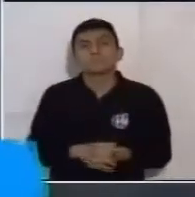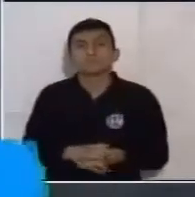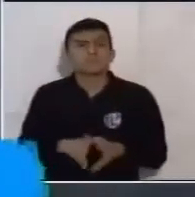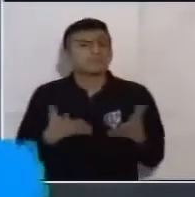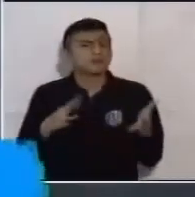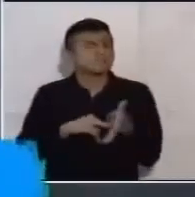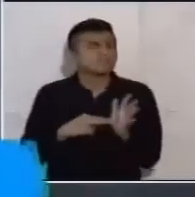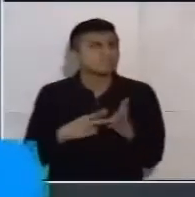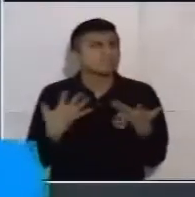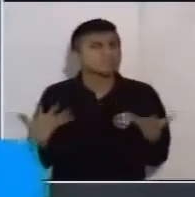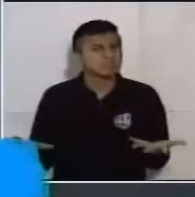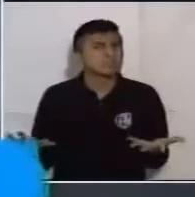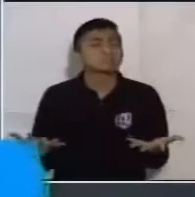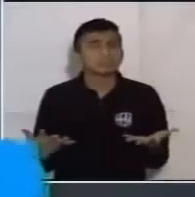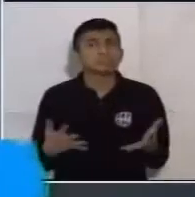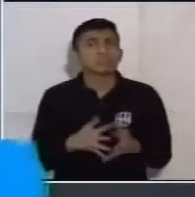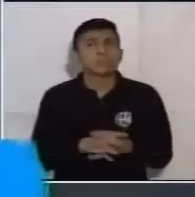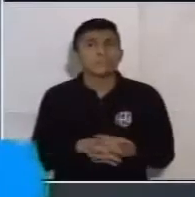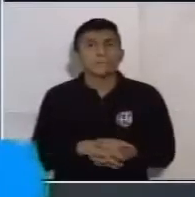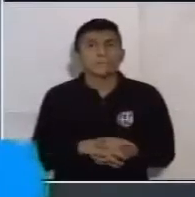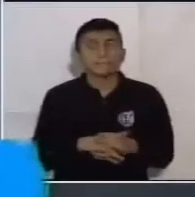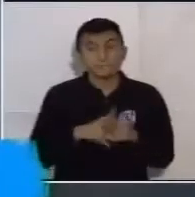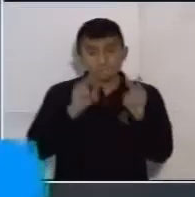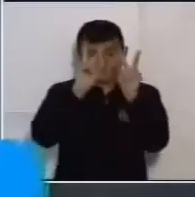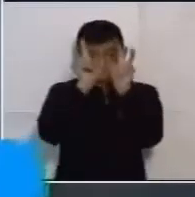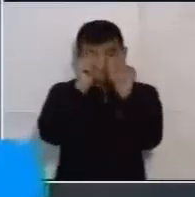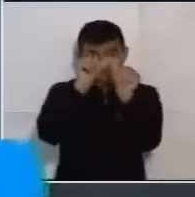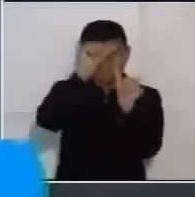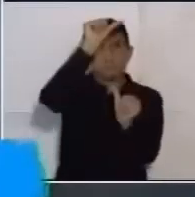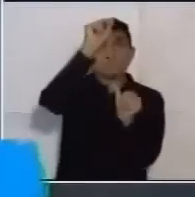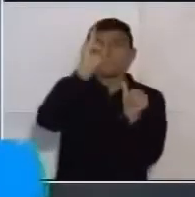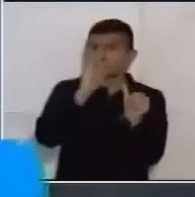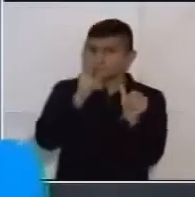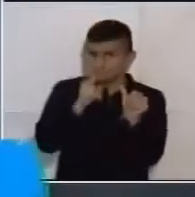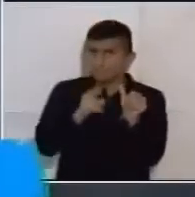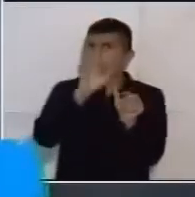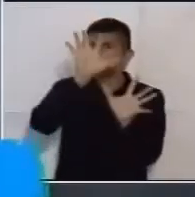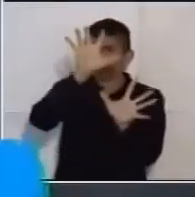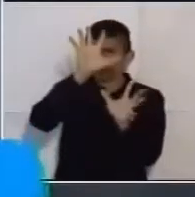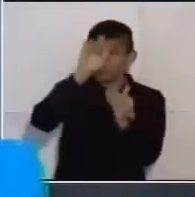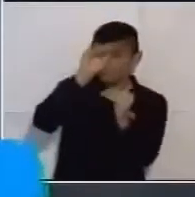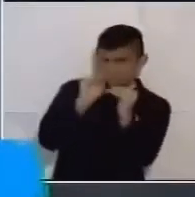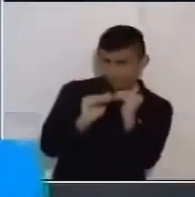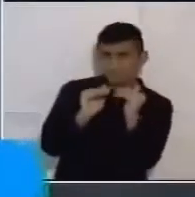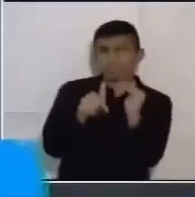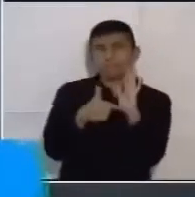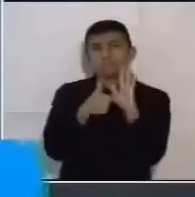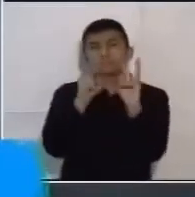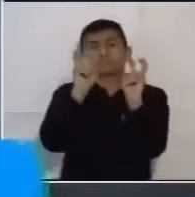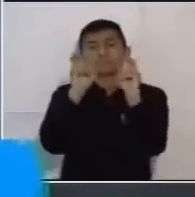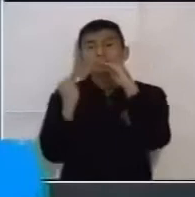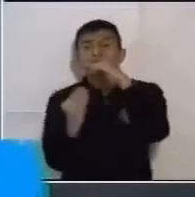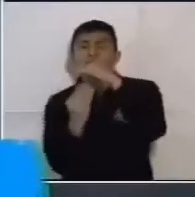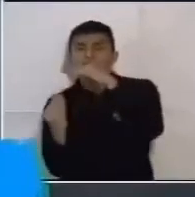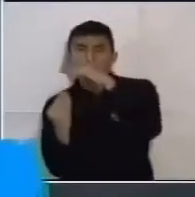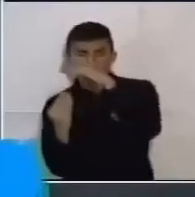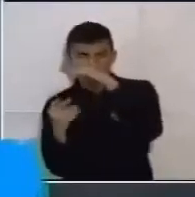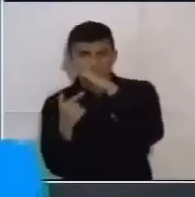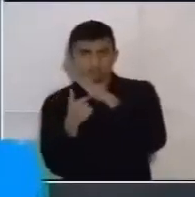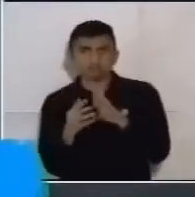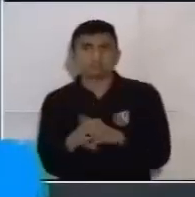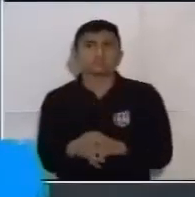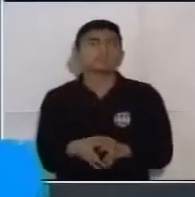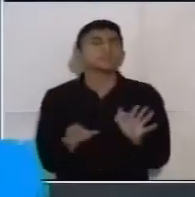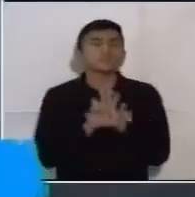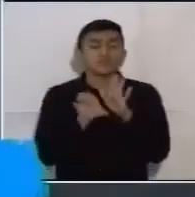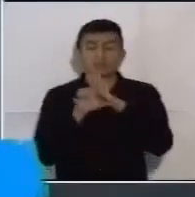Quiere decir que la altura siempre va a ser 10 unidades más pequeña que la base. Si